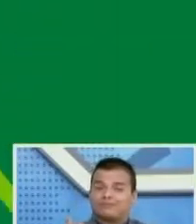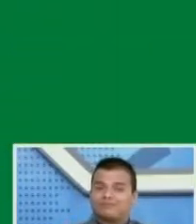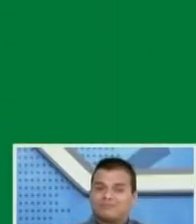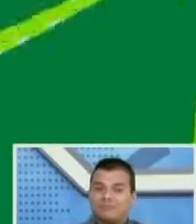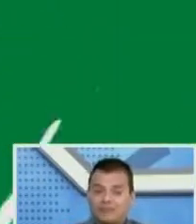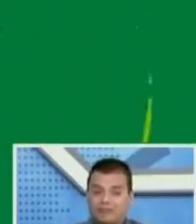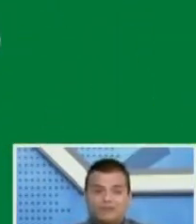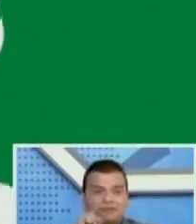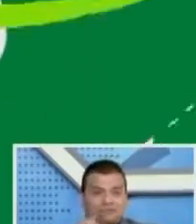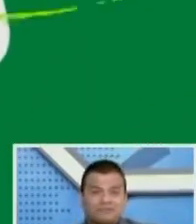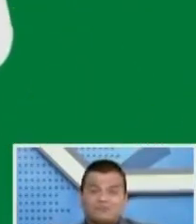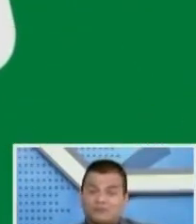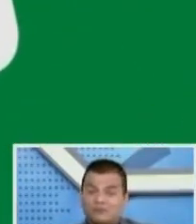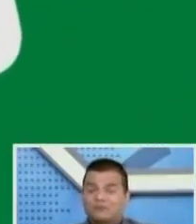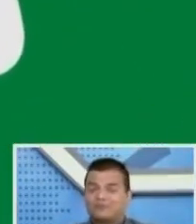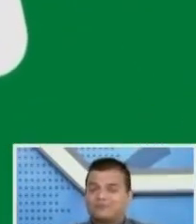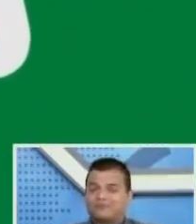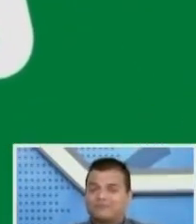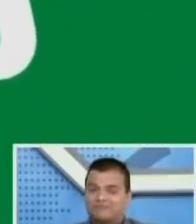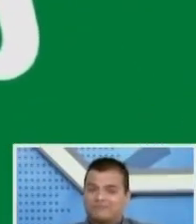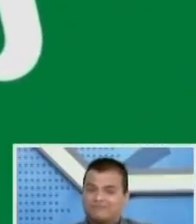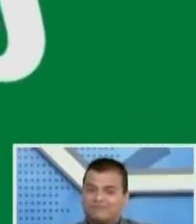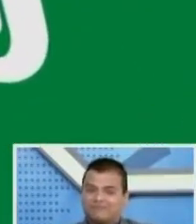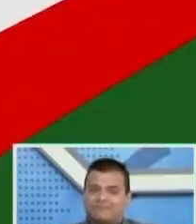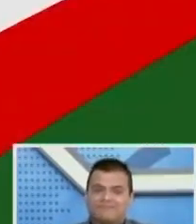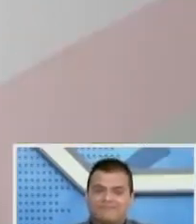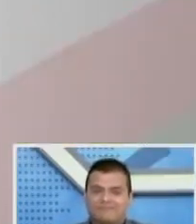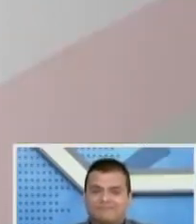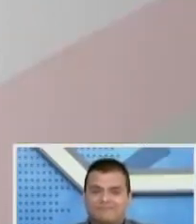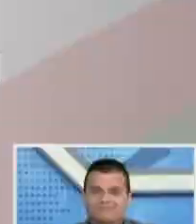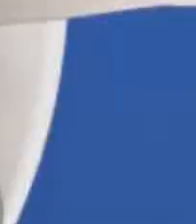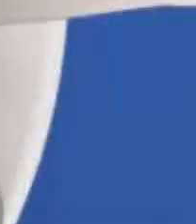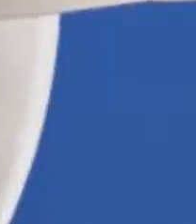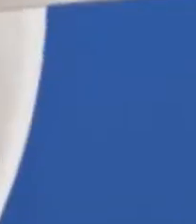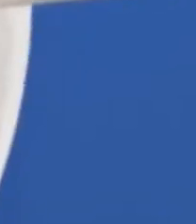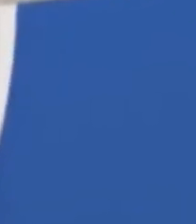todos. Cali, unida por la vida.